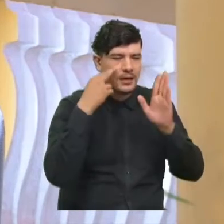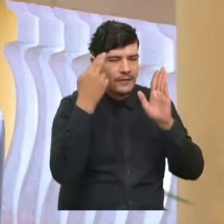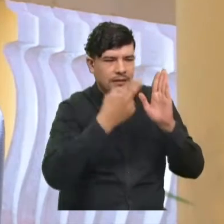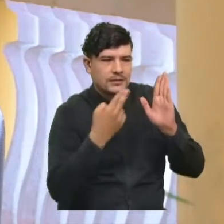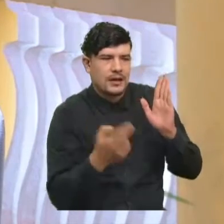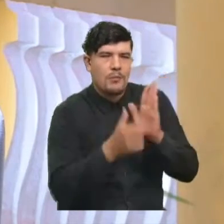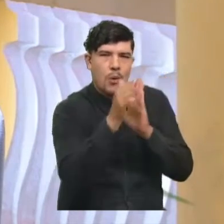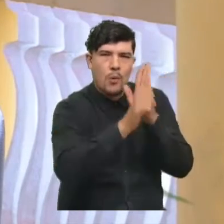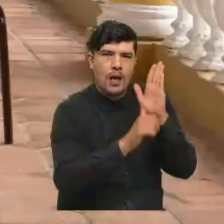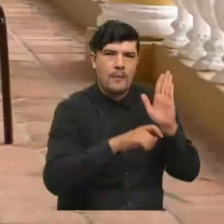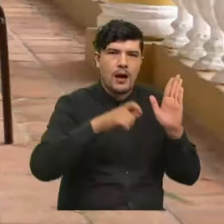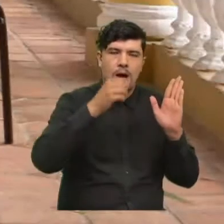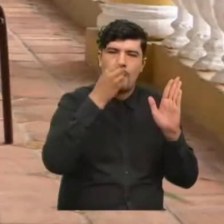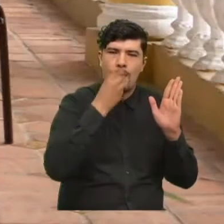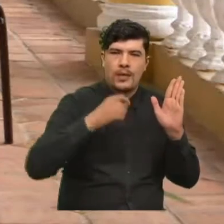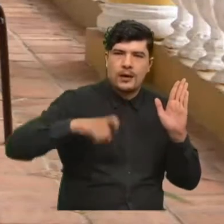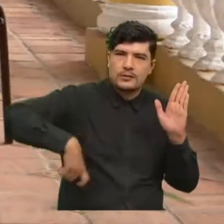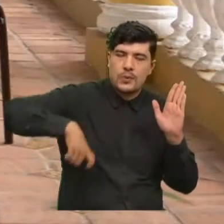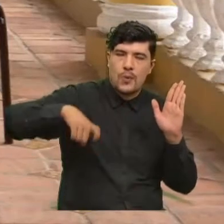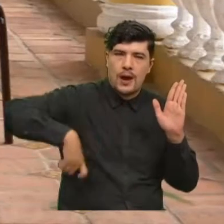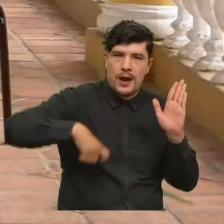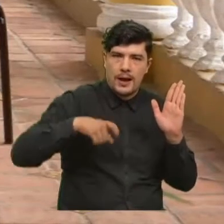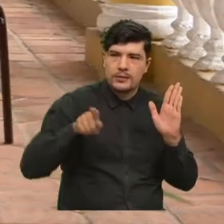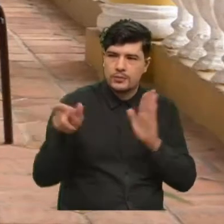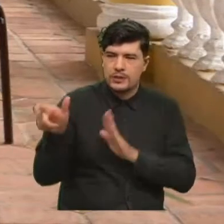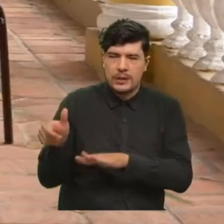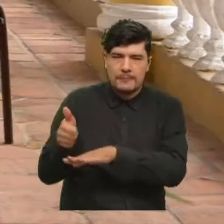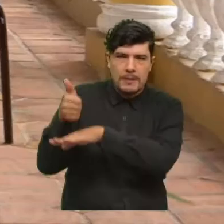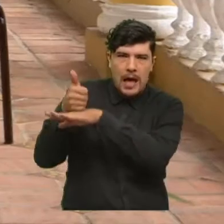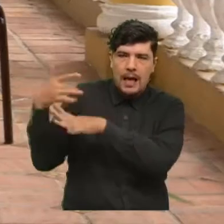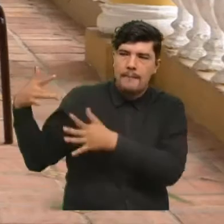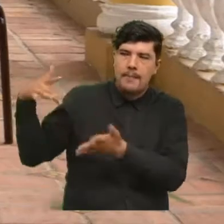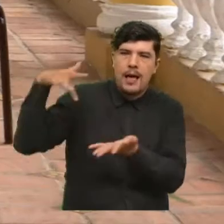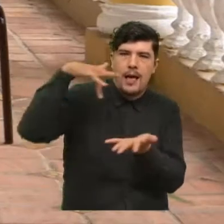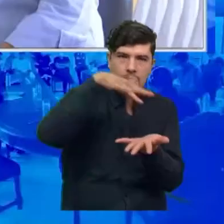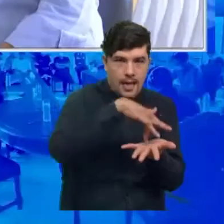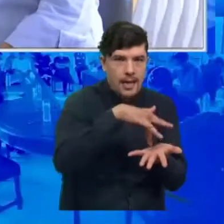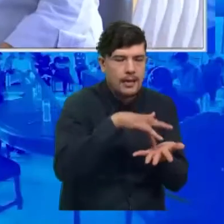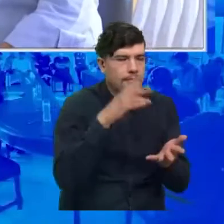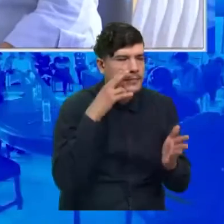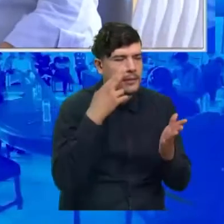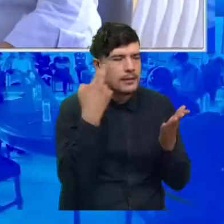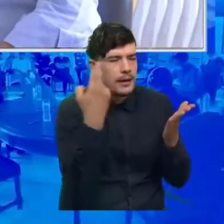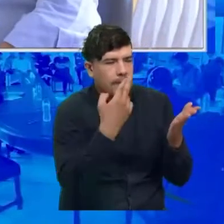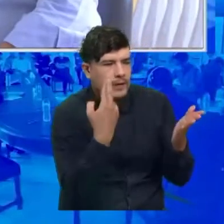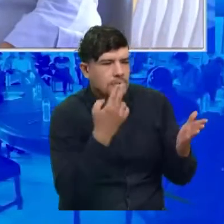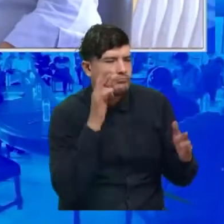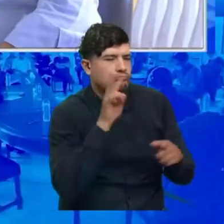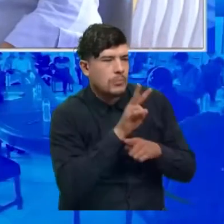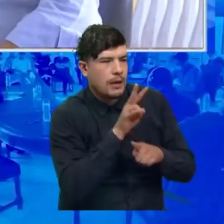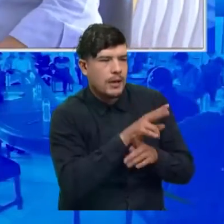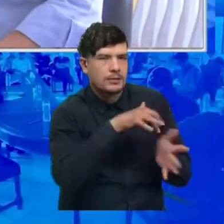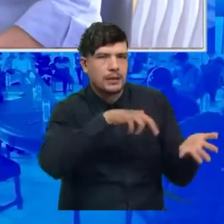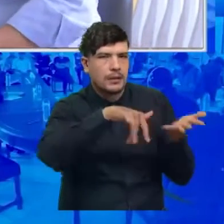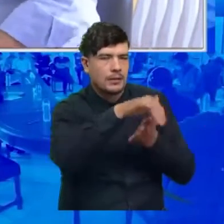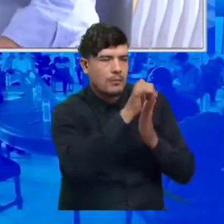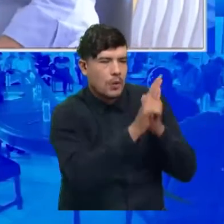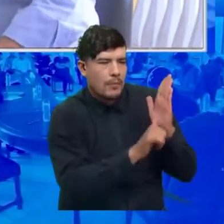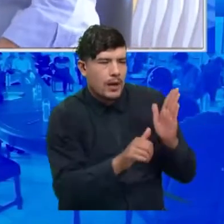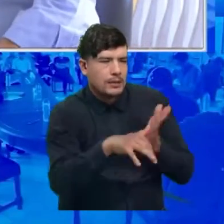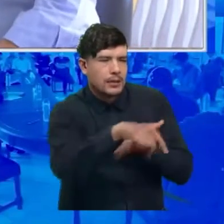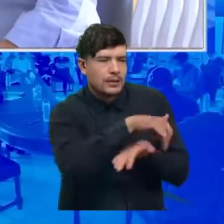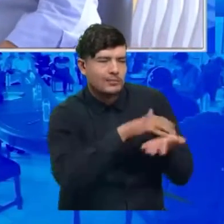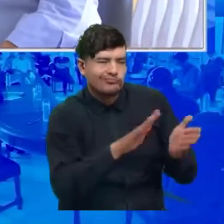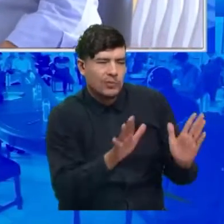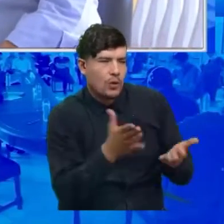vino a constatar lo que nosotros hemos venido realizándose el programa de alimentación escolar desde el